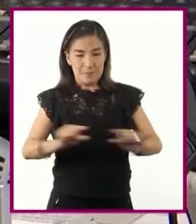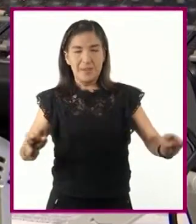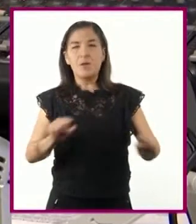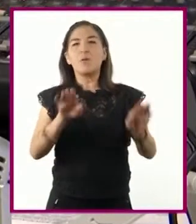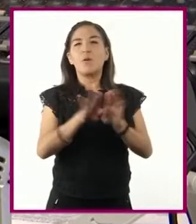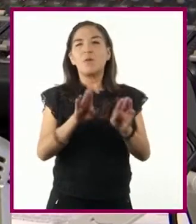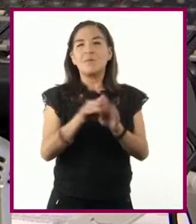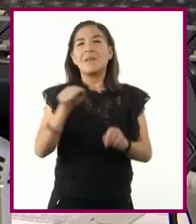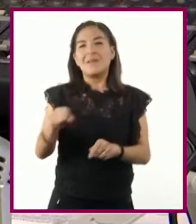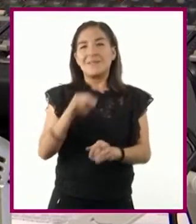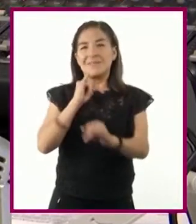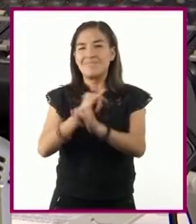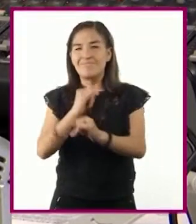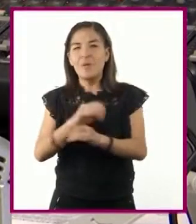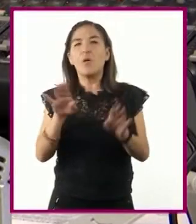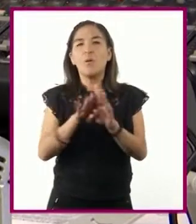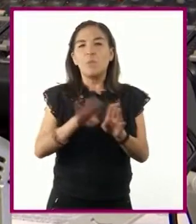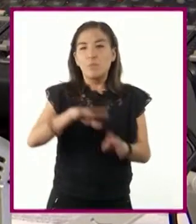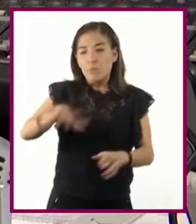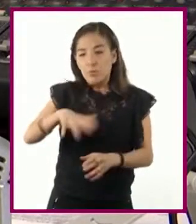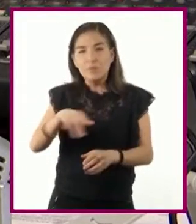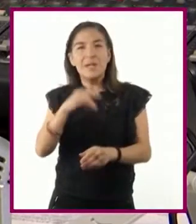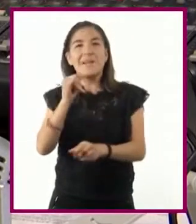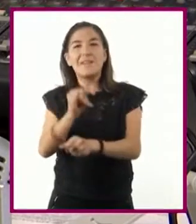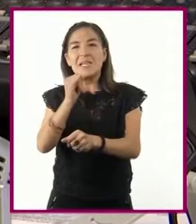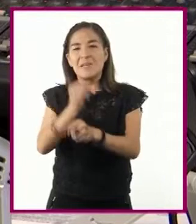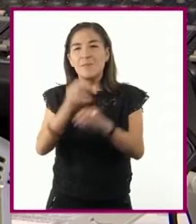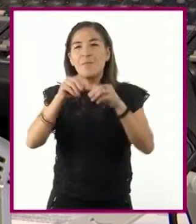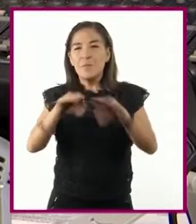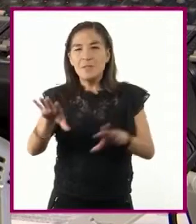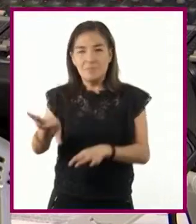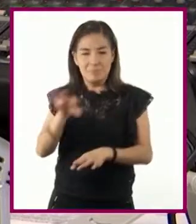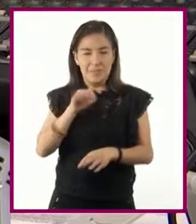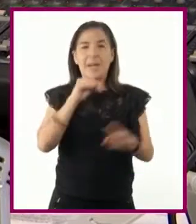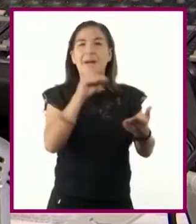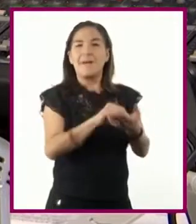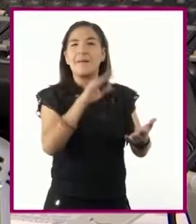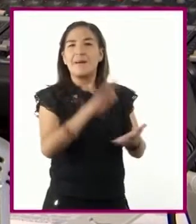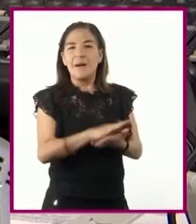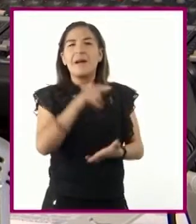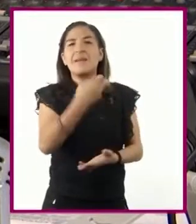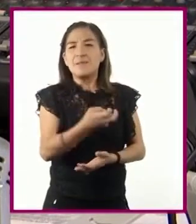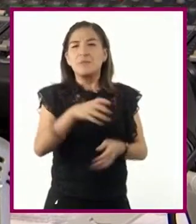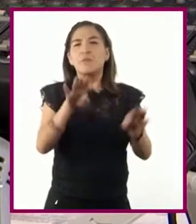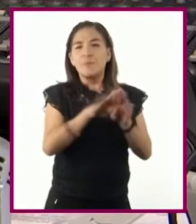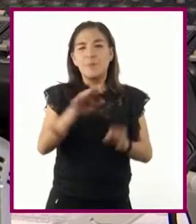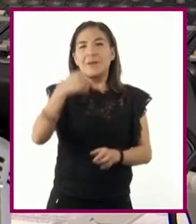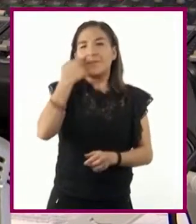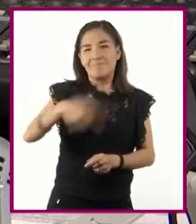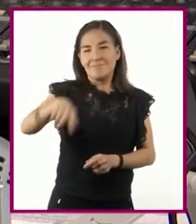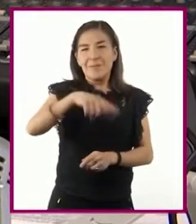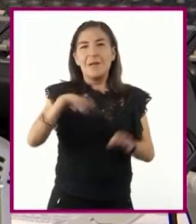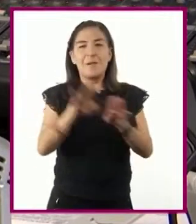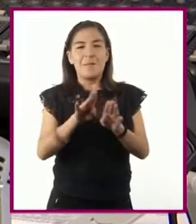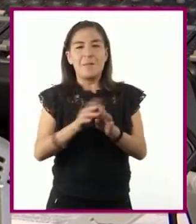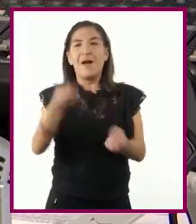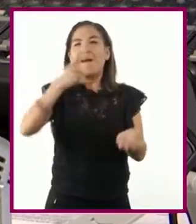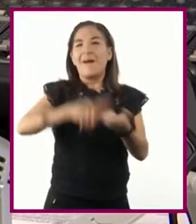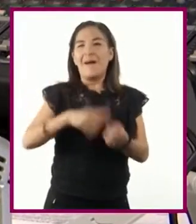fuentes consultadas. Esto permite acudir, si se desea, a las fuentes